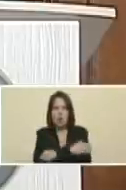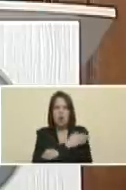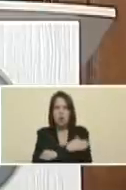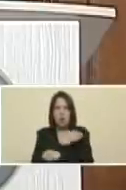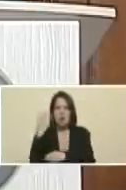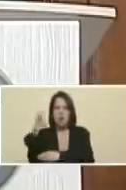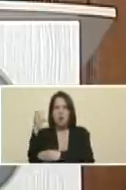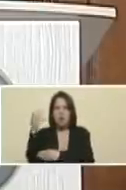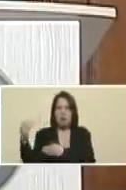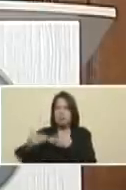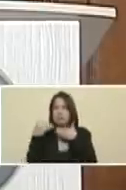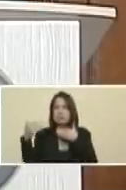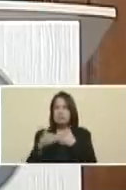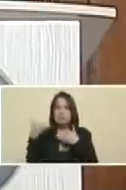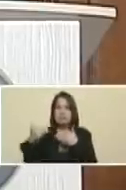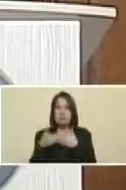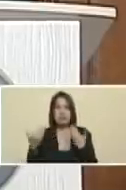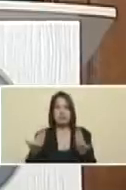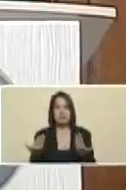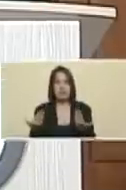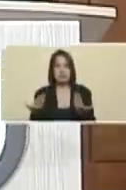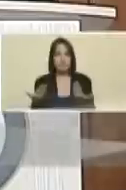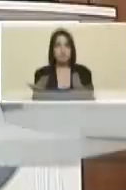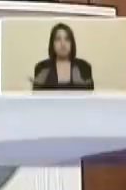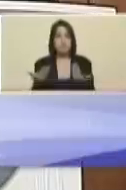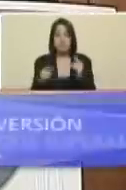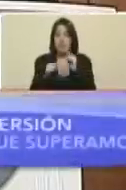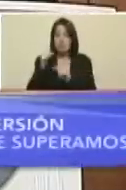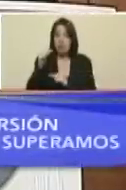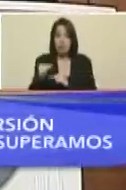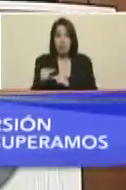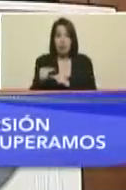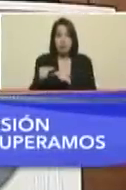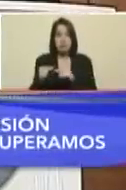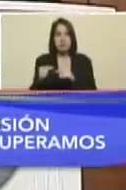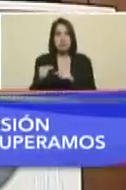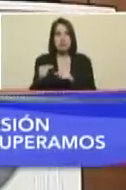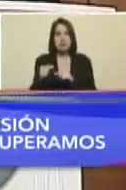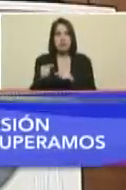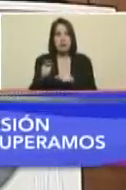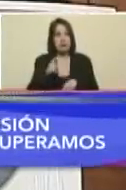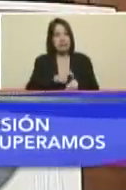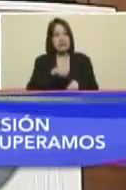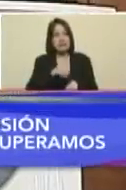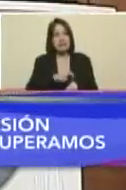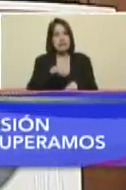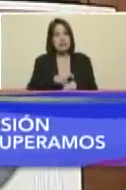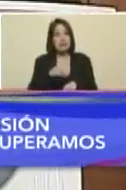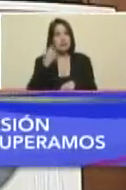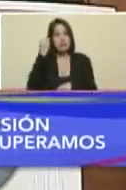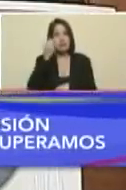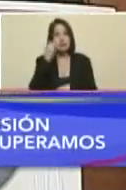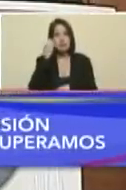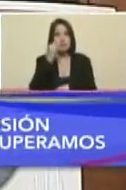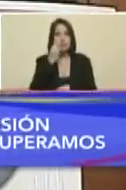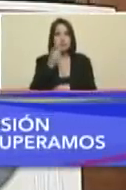imperialismo. Y luego, un tiempo también de esplendor.